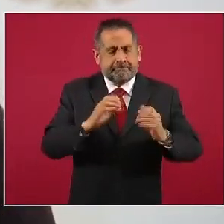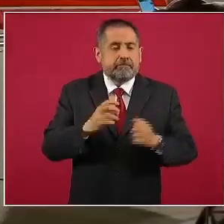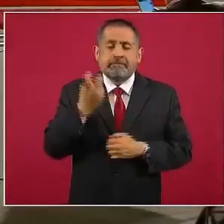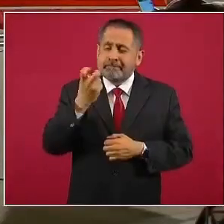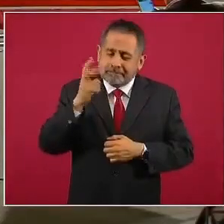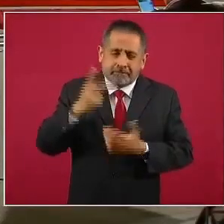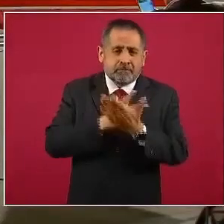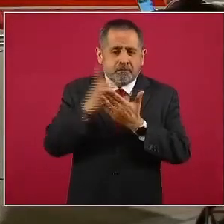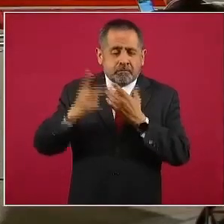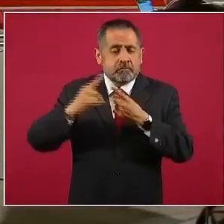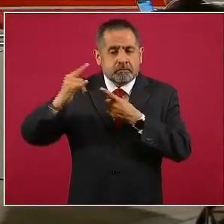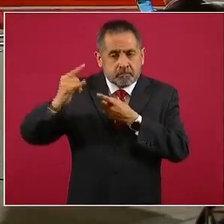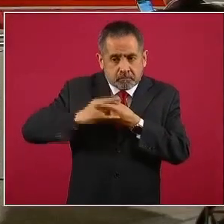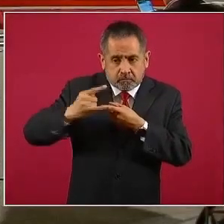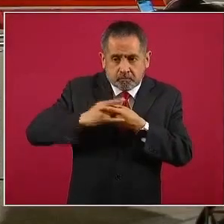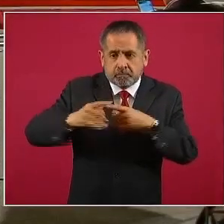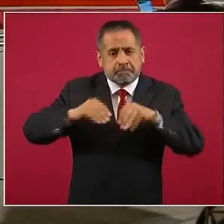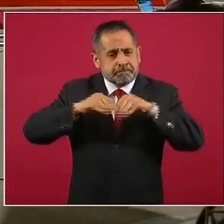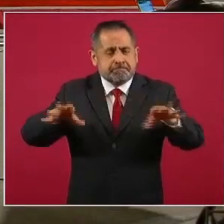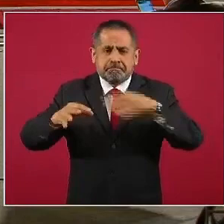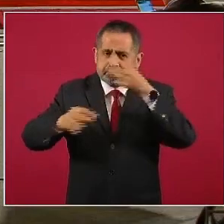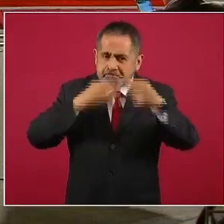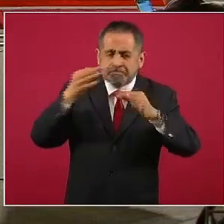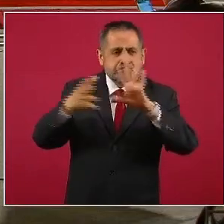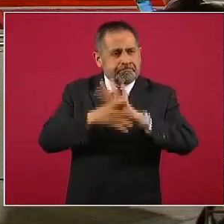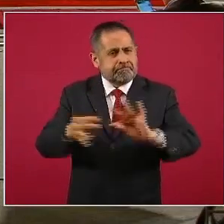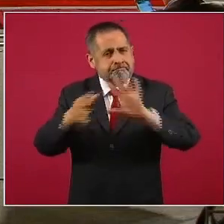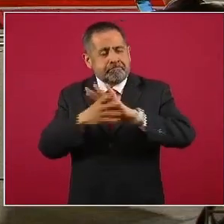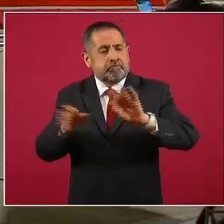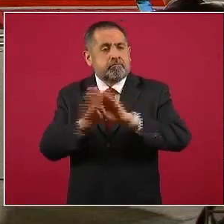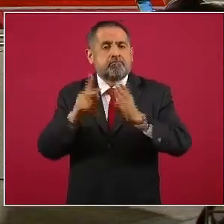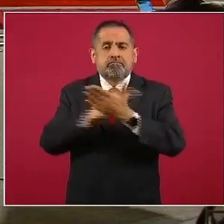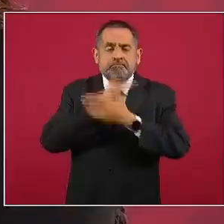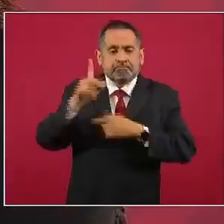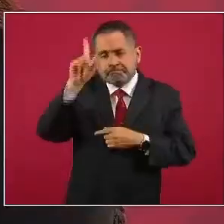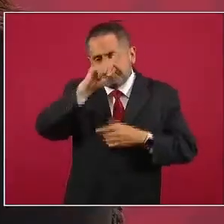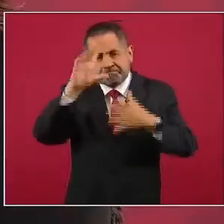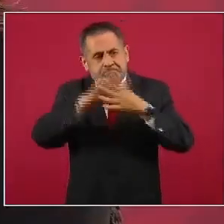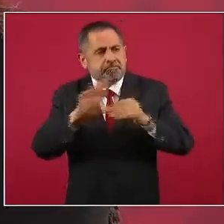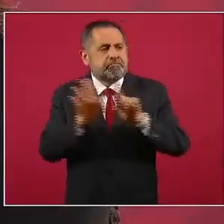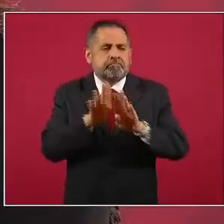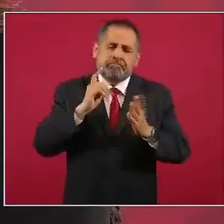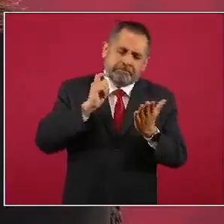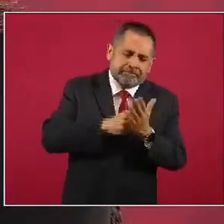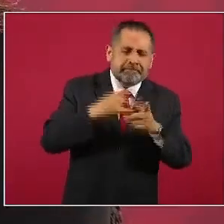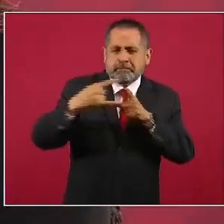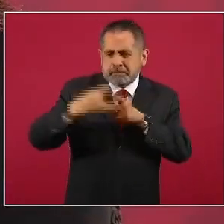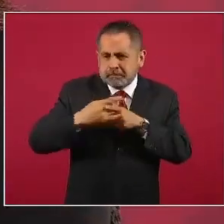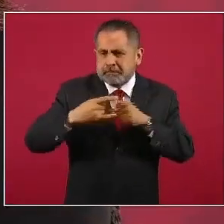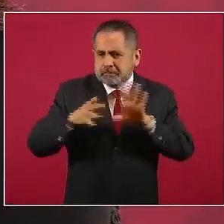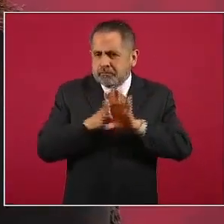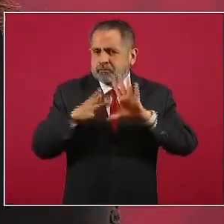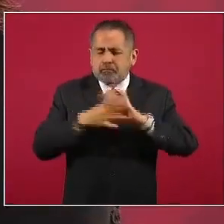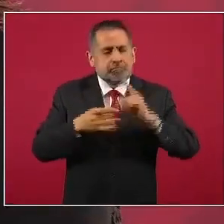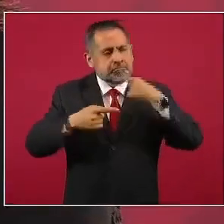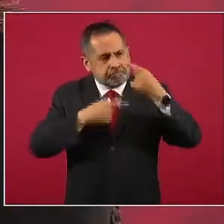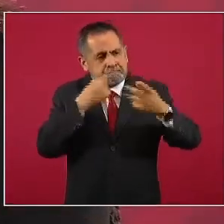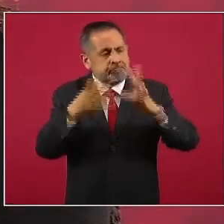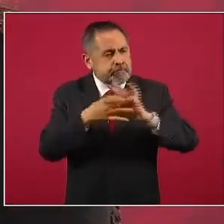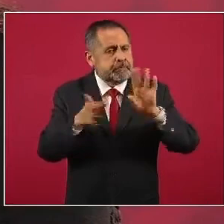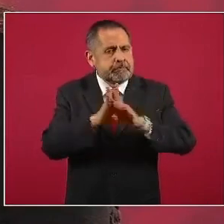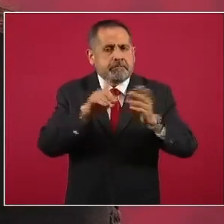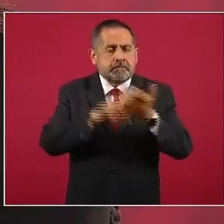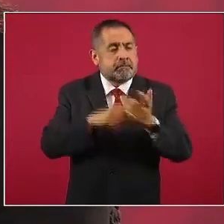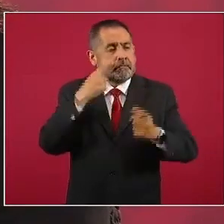condones tiene que estar de la mano necesariamente de programas de educación, de un programa que nos hable de